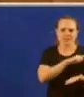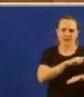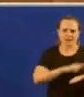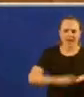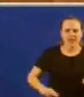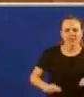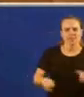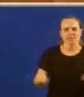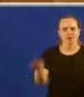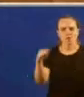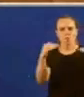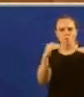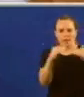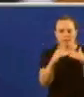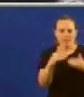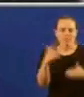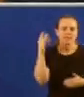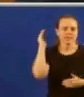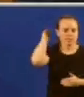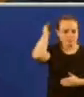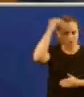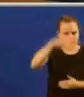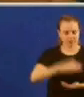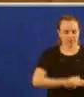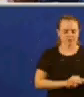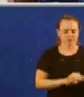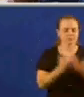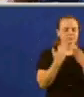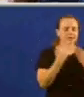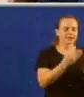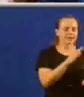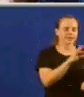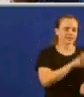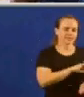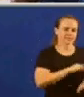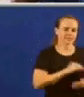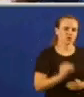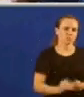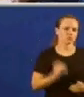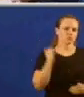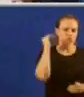democracia e Grazas, señor Apontón. Aprenda.